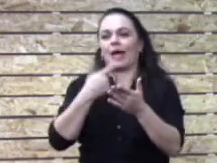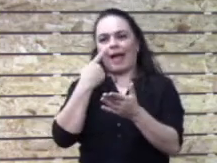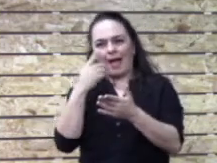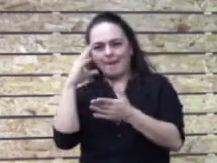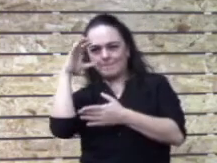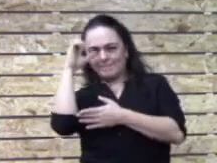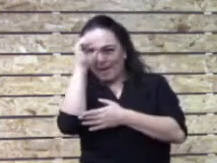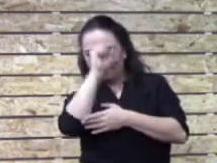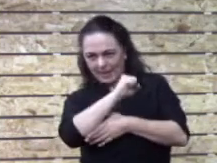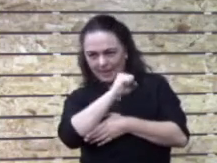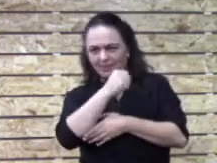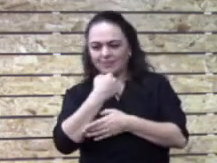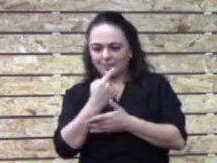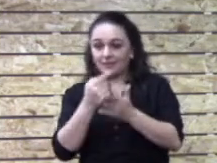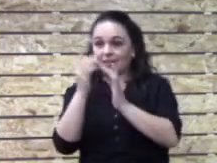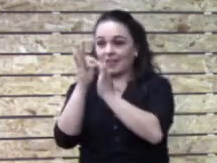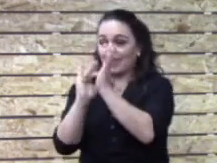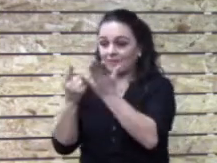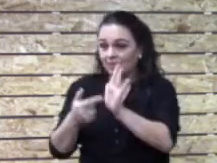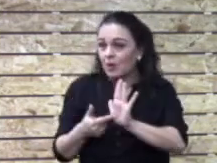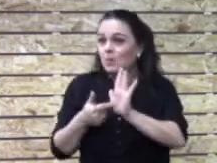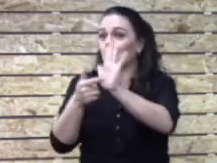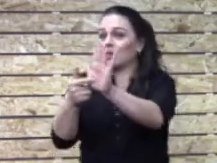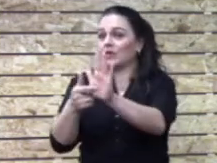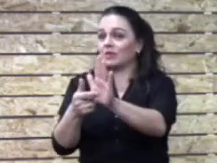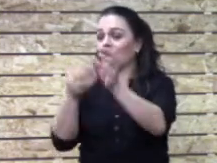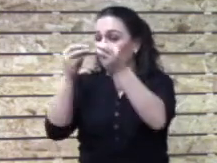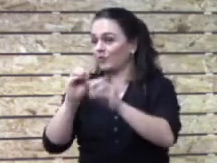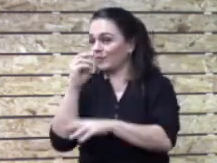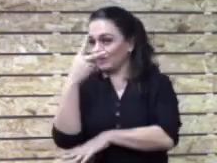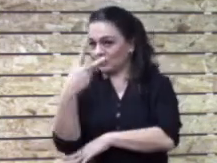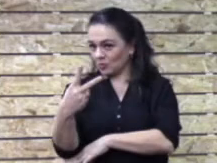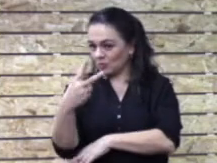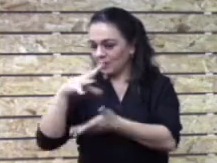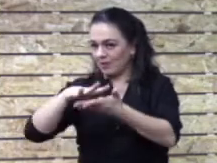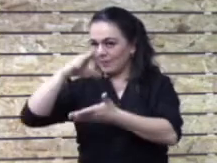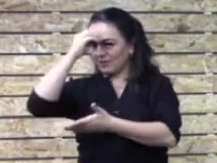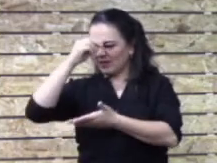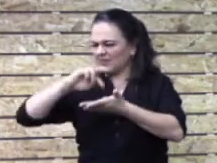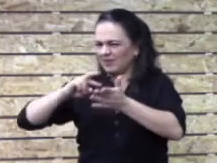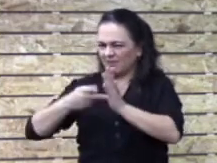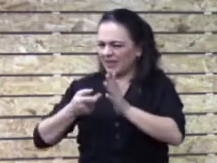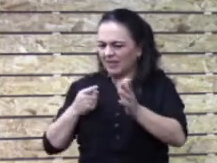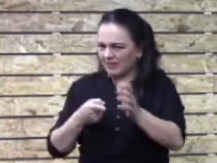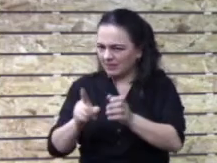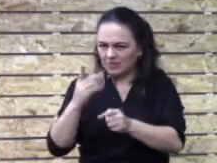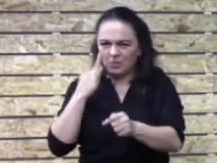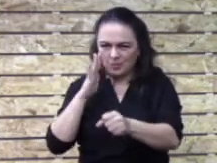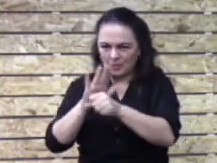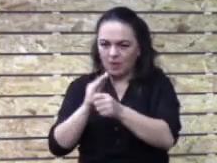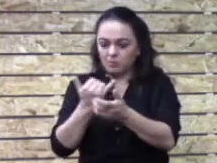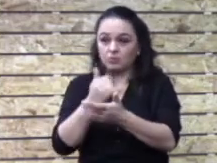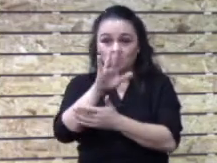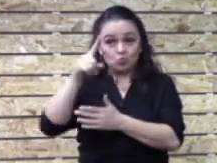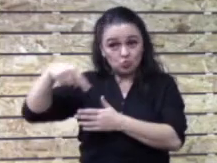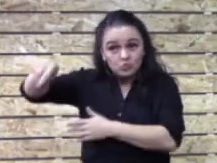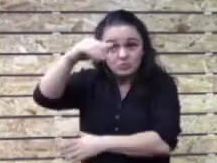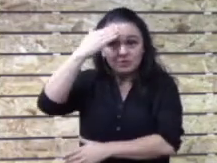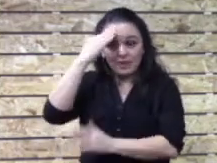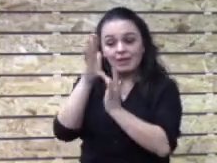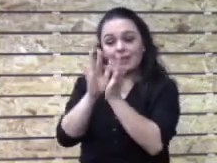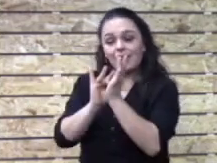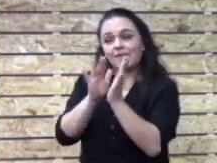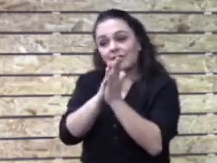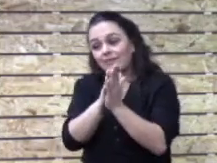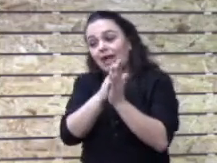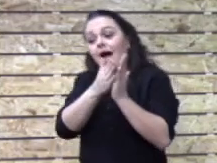citaciones que se hacen en la palabra de Dios de estas promesas. No sé si usted sabía que en el Nuevo Testamento se